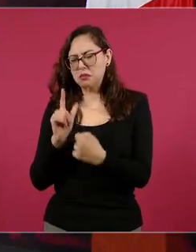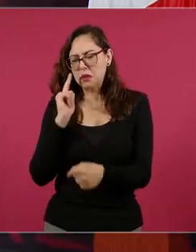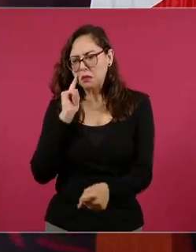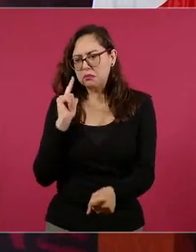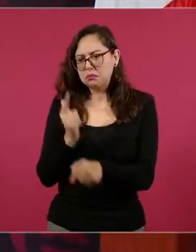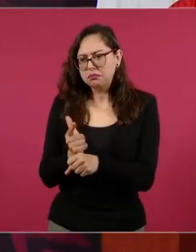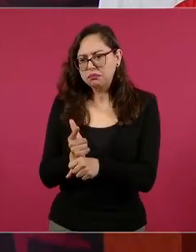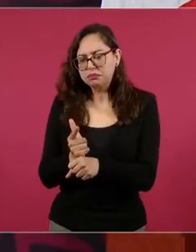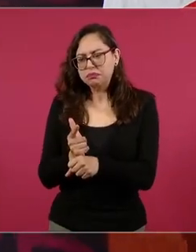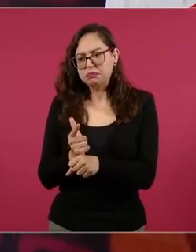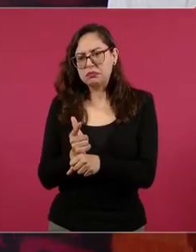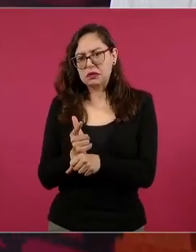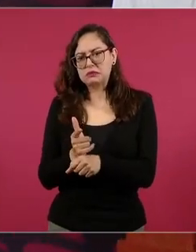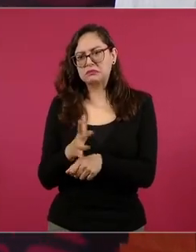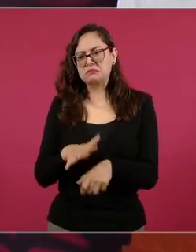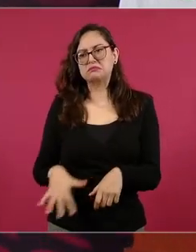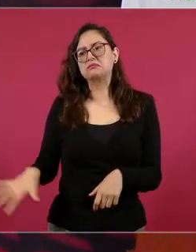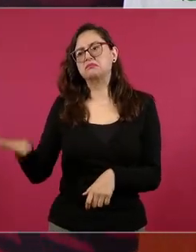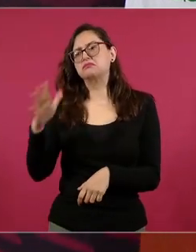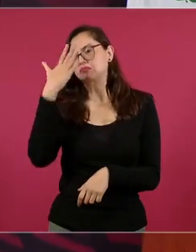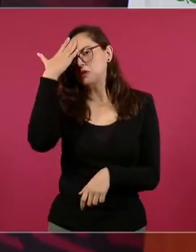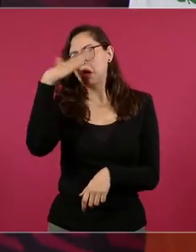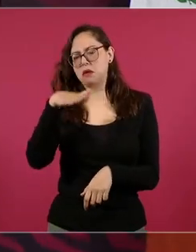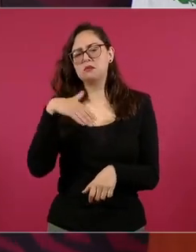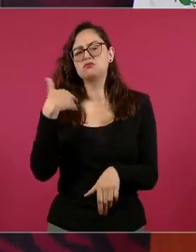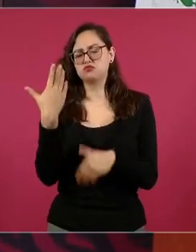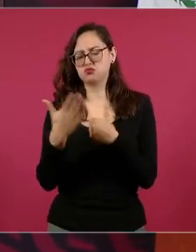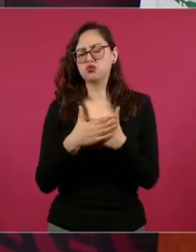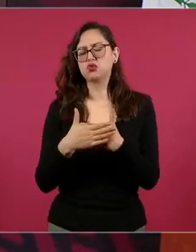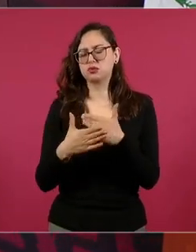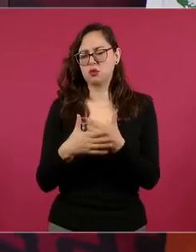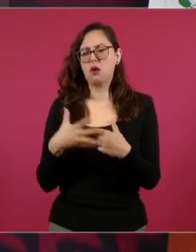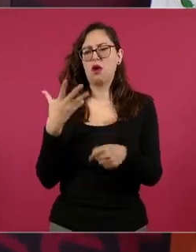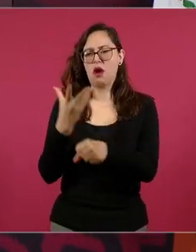se corrige, se atiende,